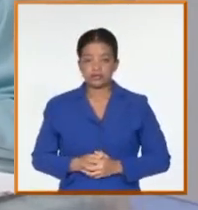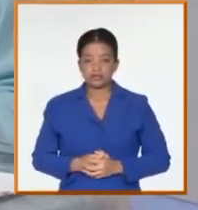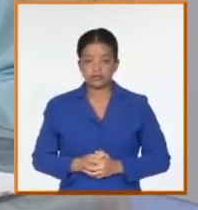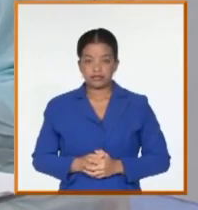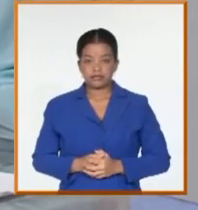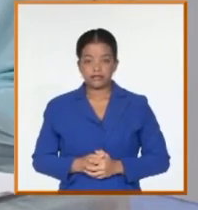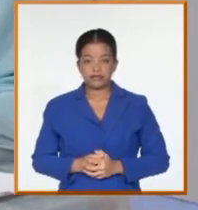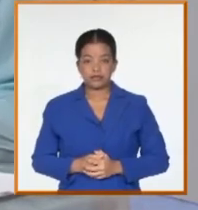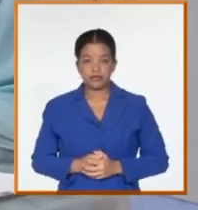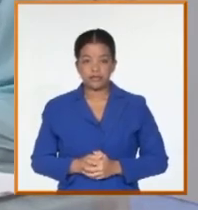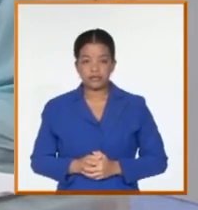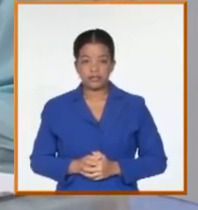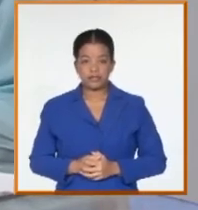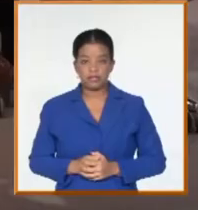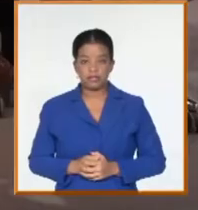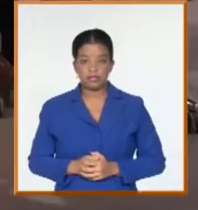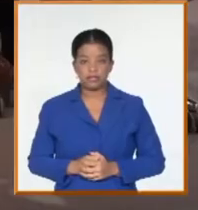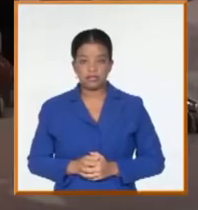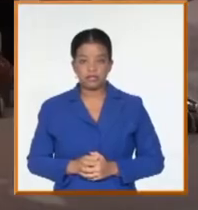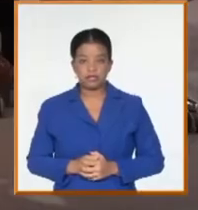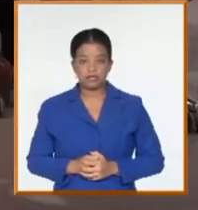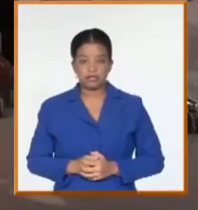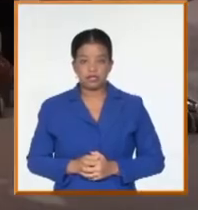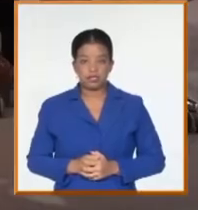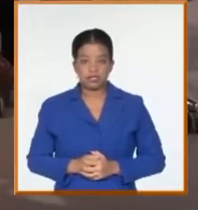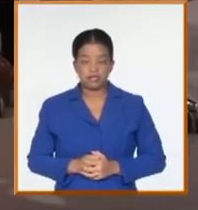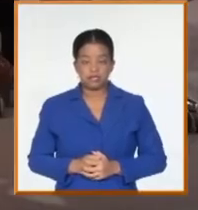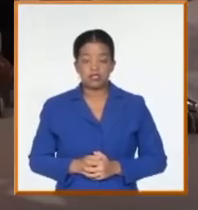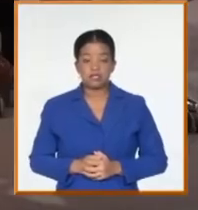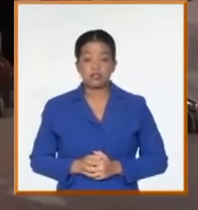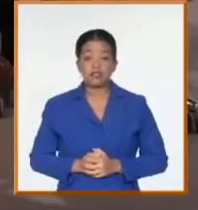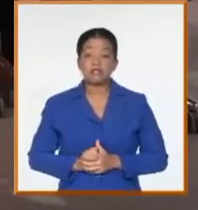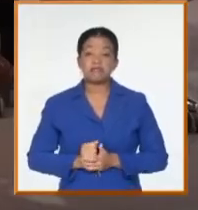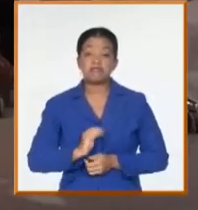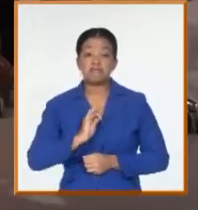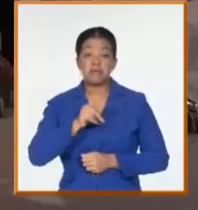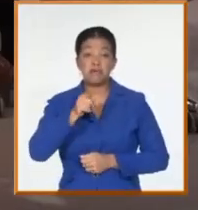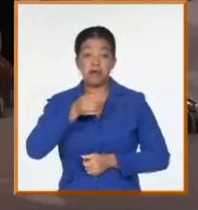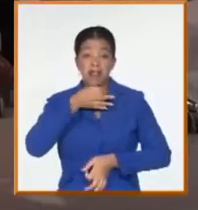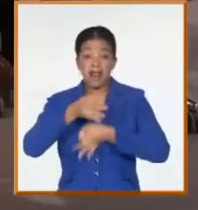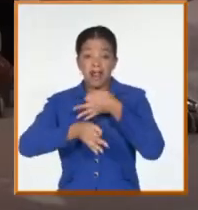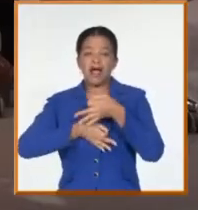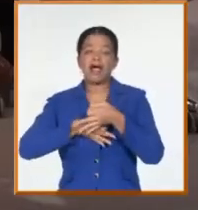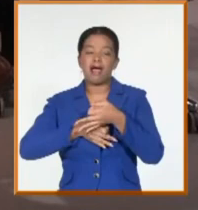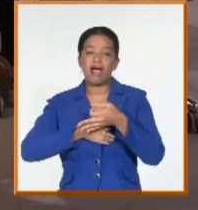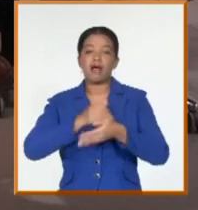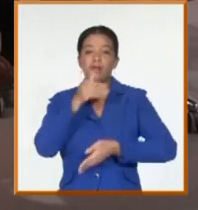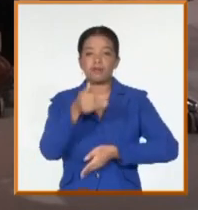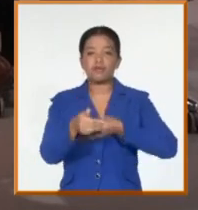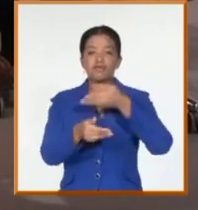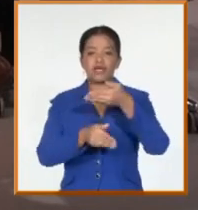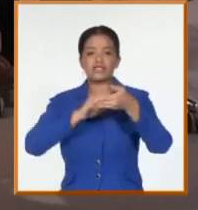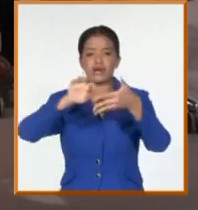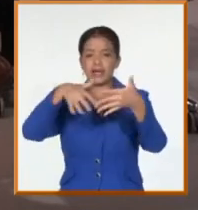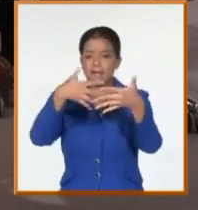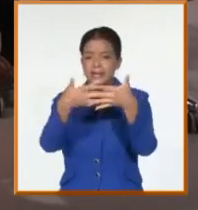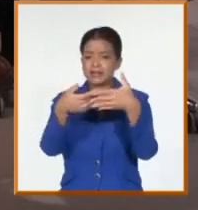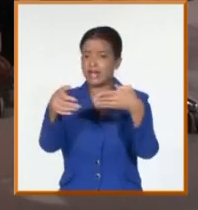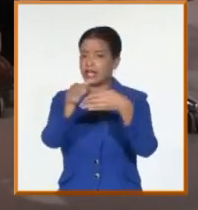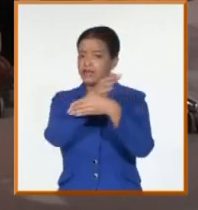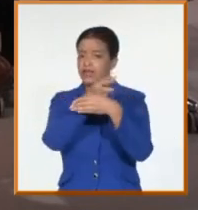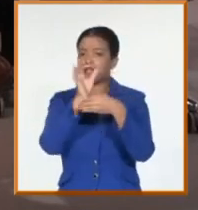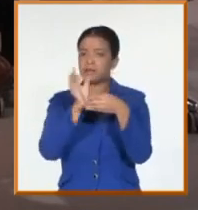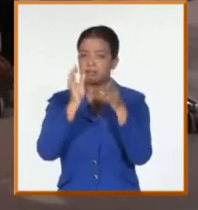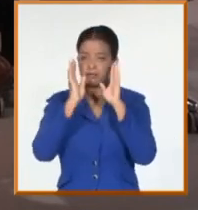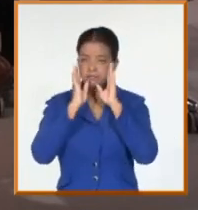de pago eso es parte de lo del proceso en el que hoy están involucrados todos los organismos en el que como se